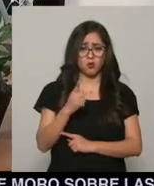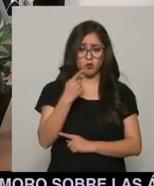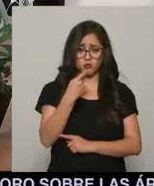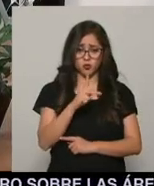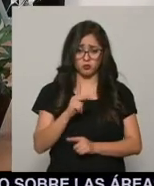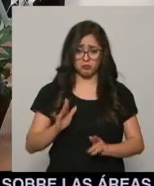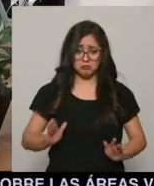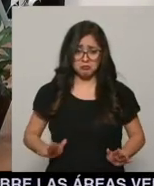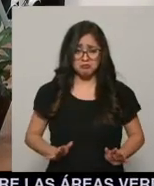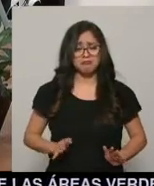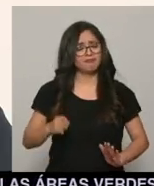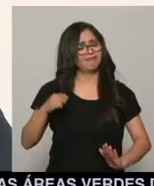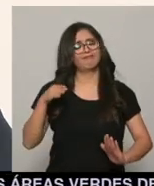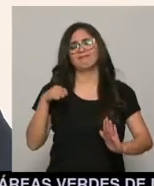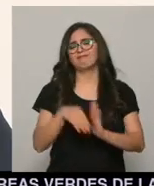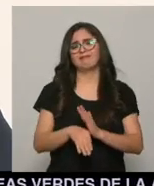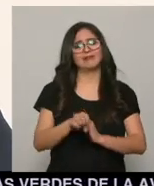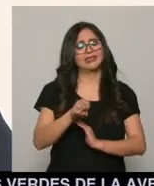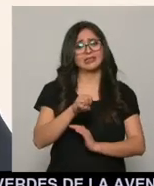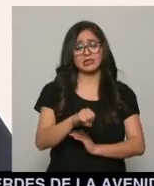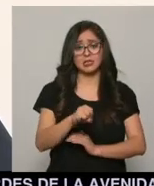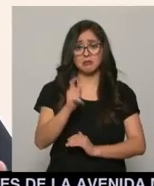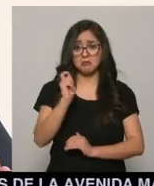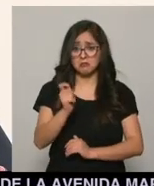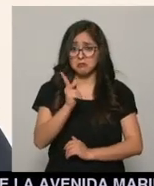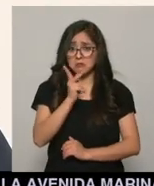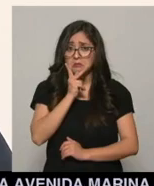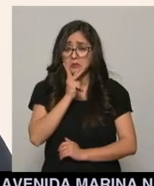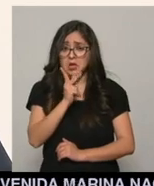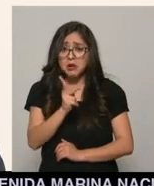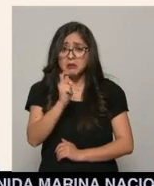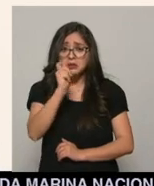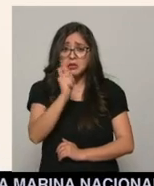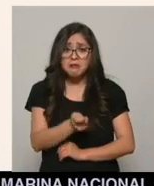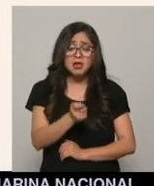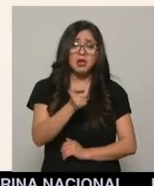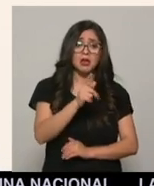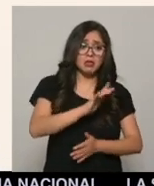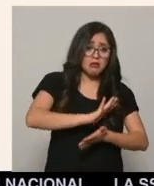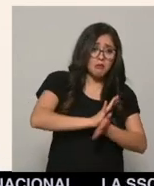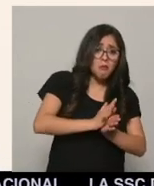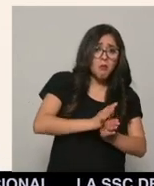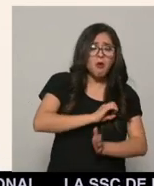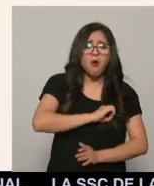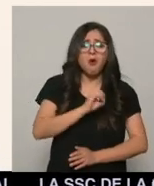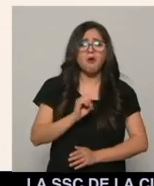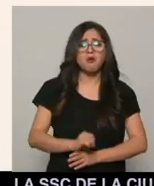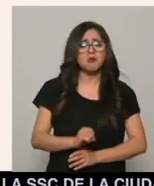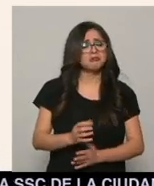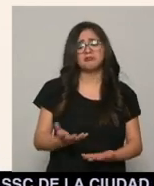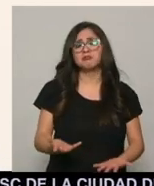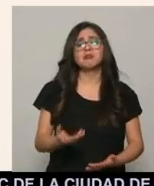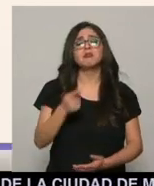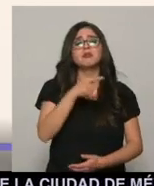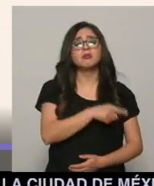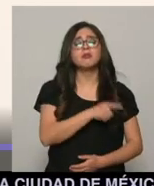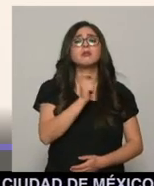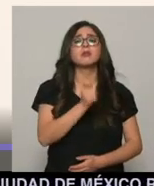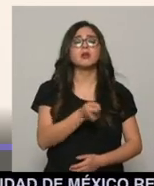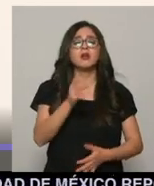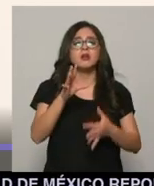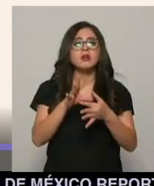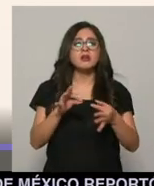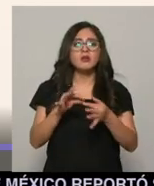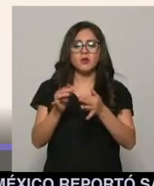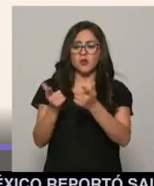no tiene ninguna cuestión de discriminación ni de odio. La verdad es que si uno ve el tono del discurso de los